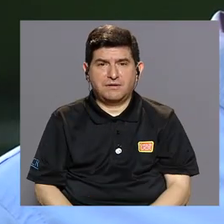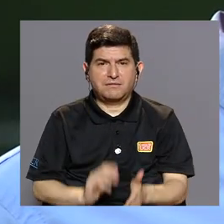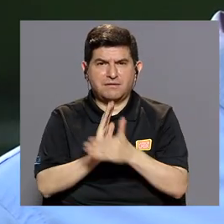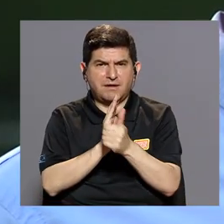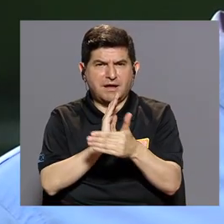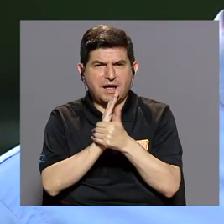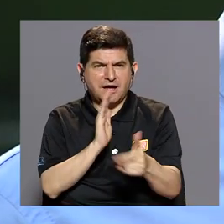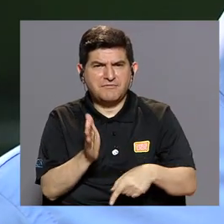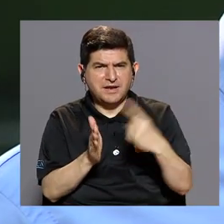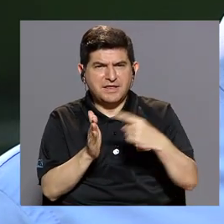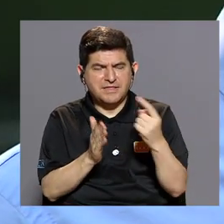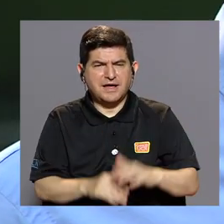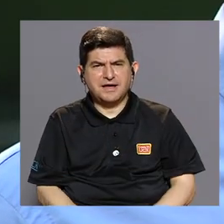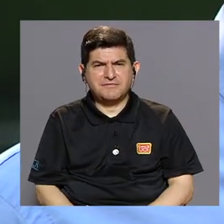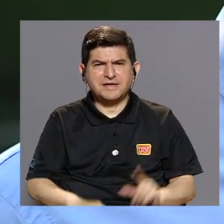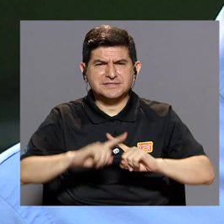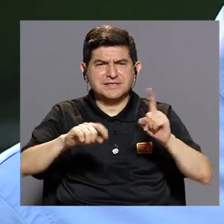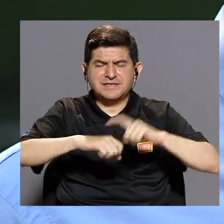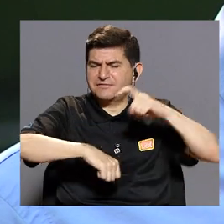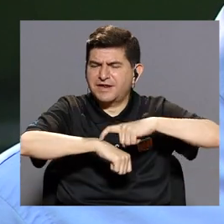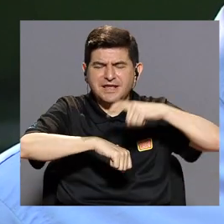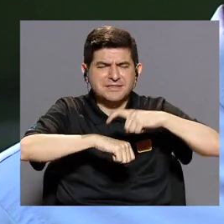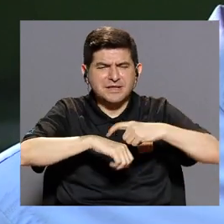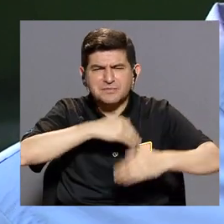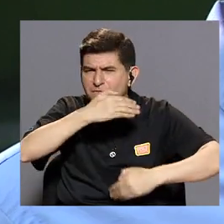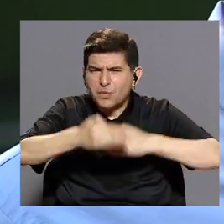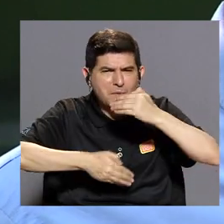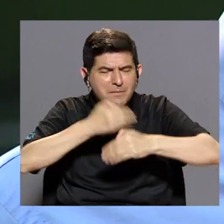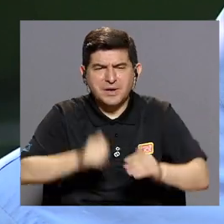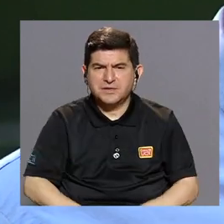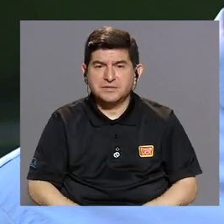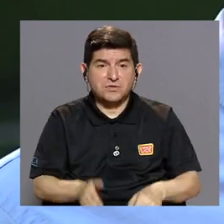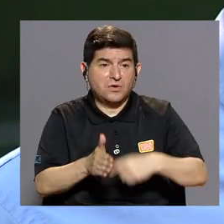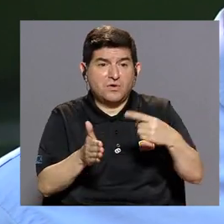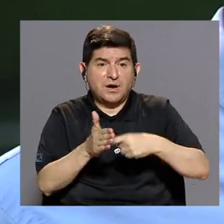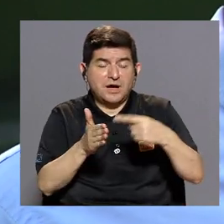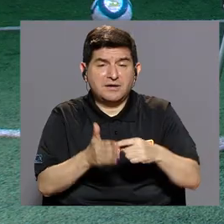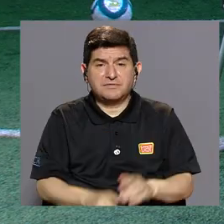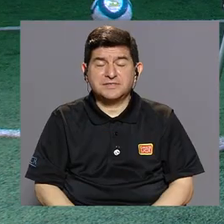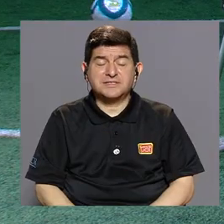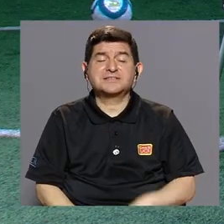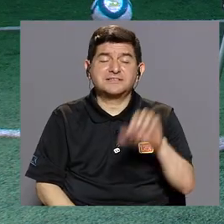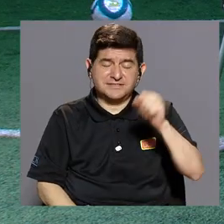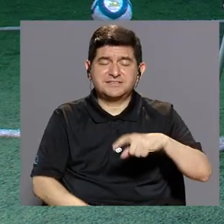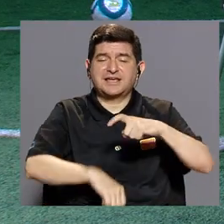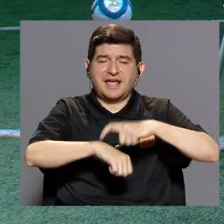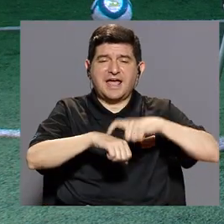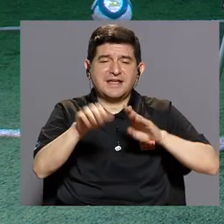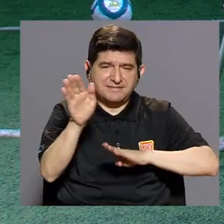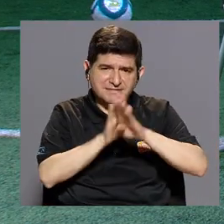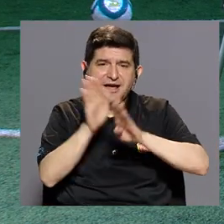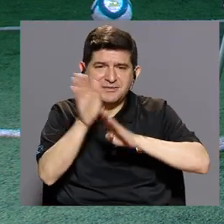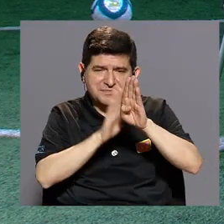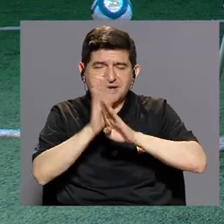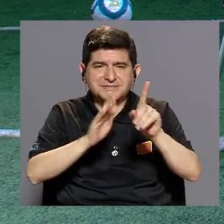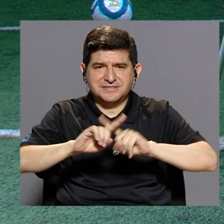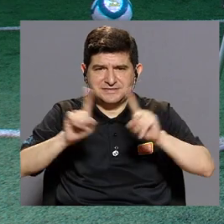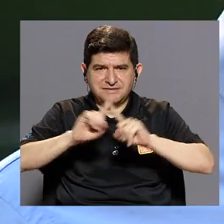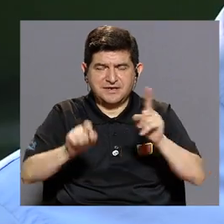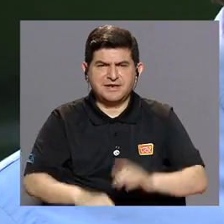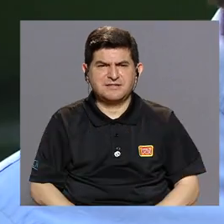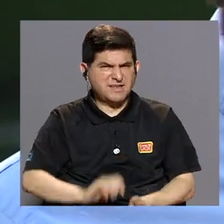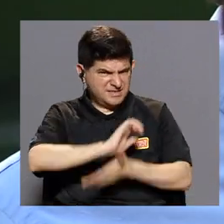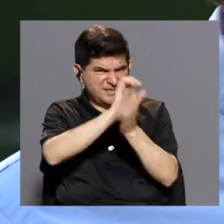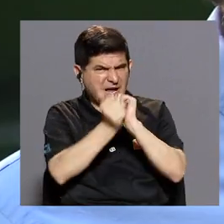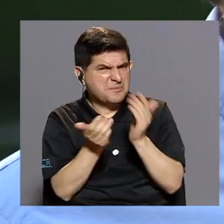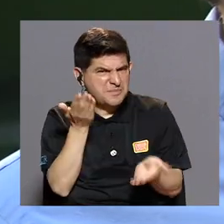talento, hay veces que madura en diferentes momentos, ajá, inclusive sí, a edades más... Sí, sí, son las famosas etapas de desarrollo, ¿verdad? Sí, sí, que sí. Se habla a nivel de formación. ¿Ha